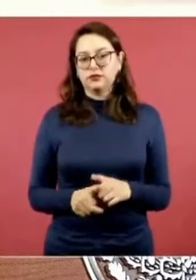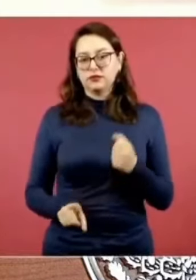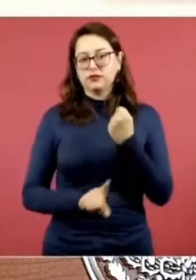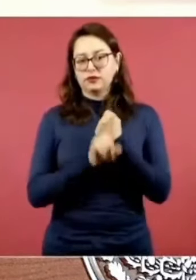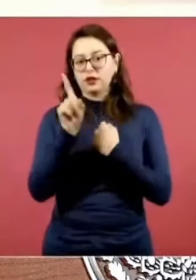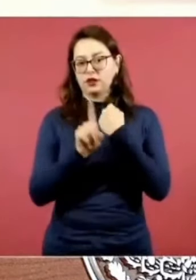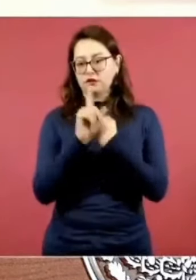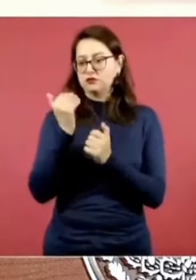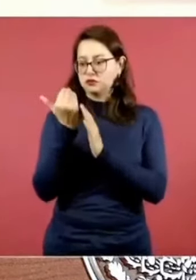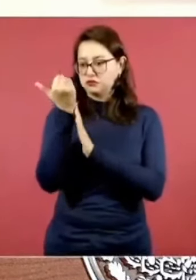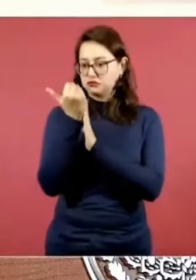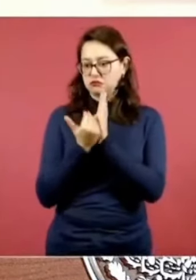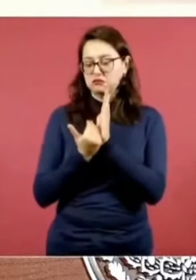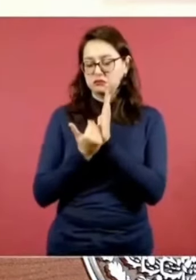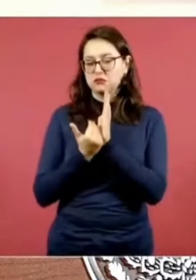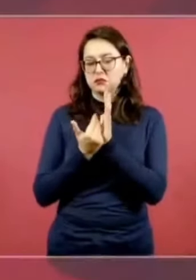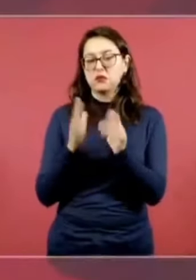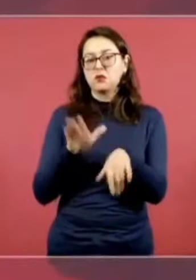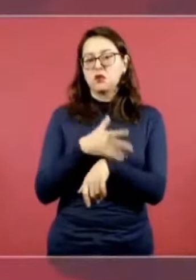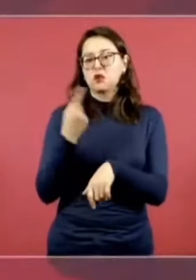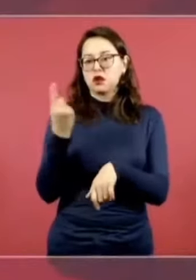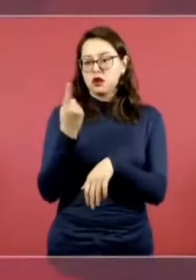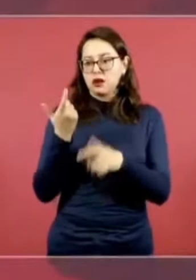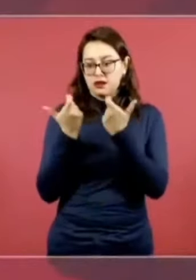está creciendo la economía,